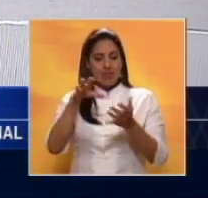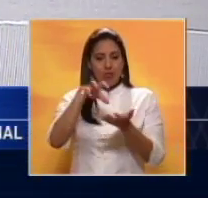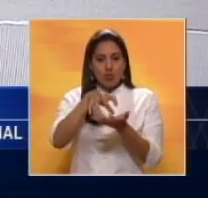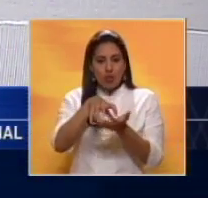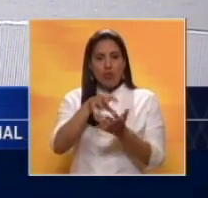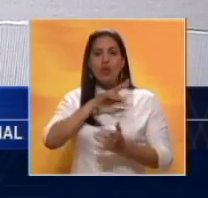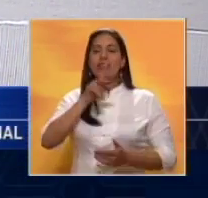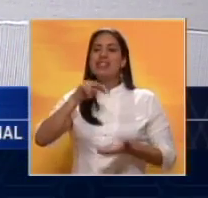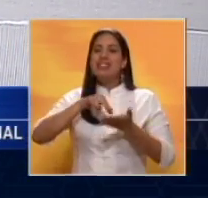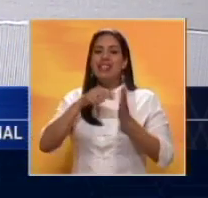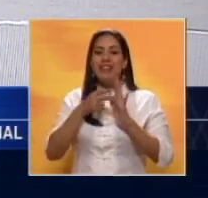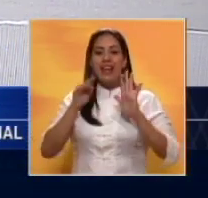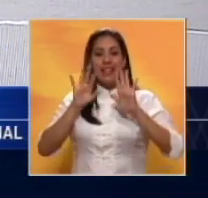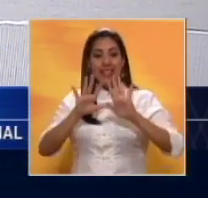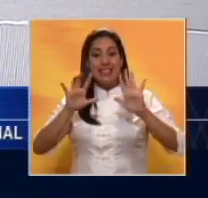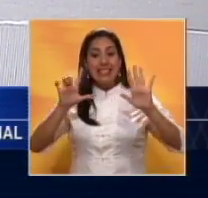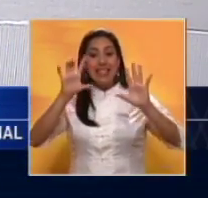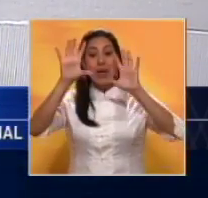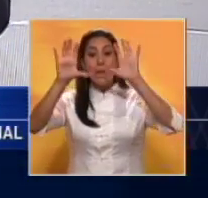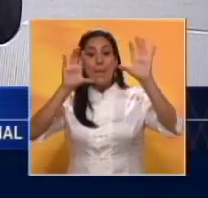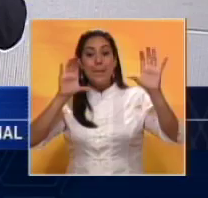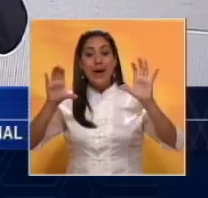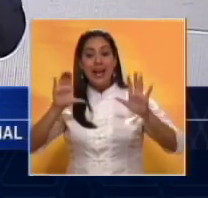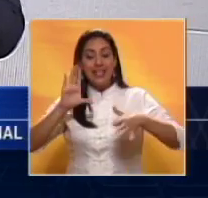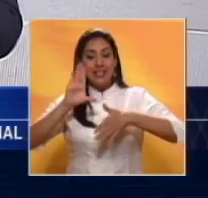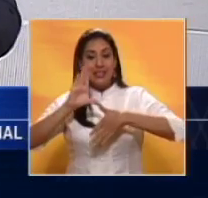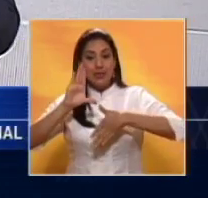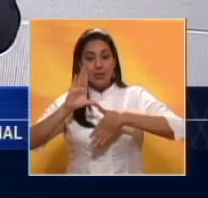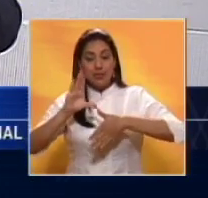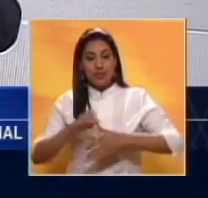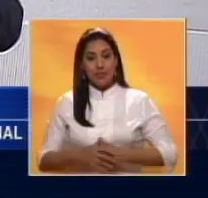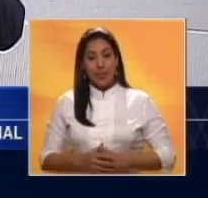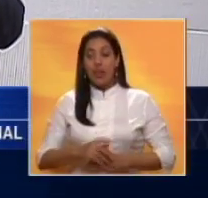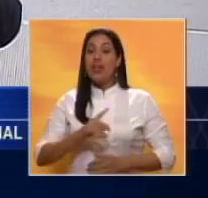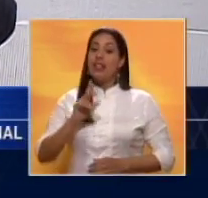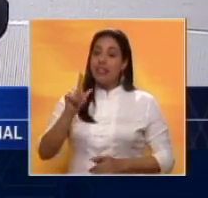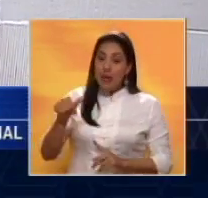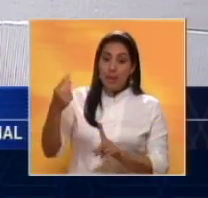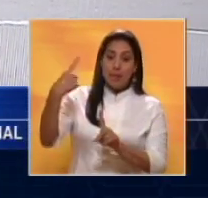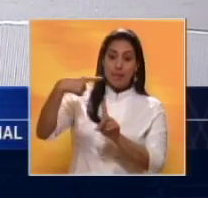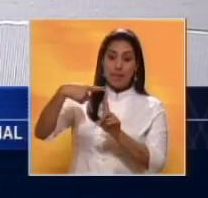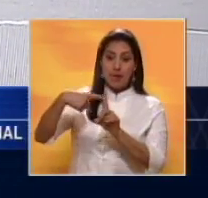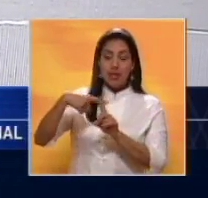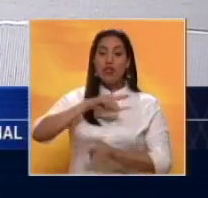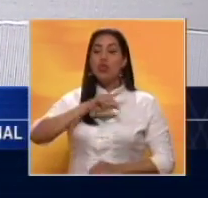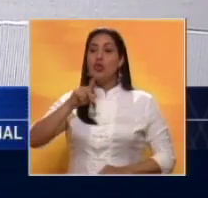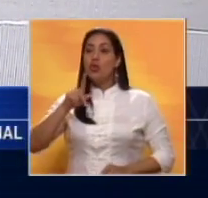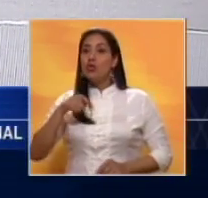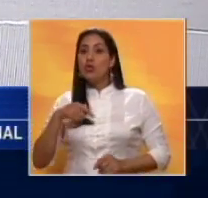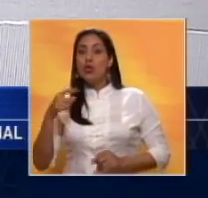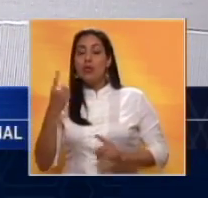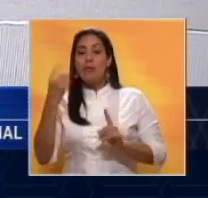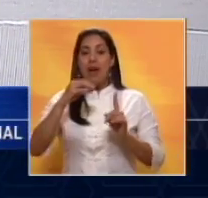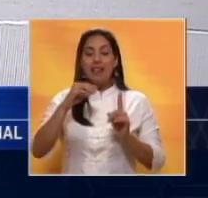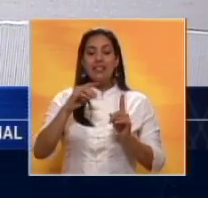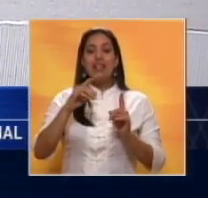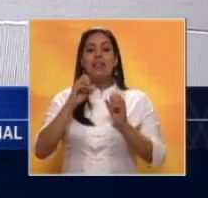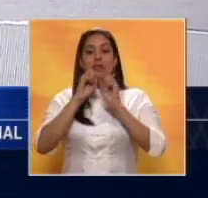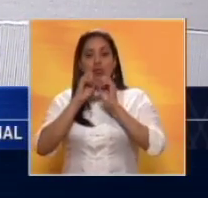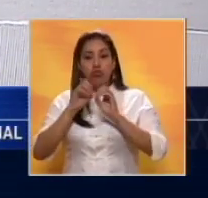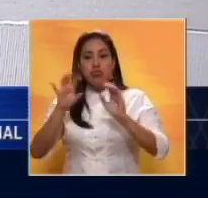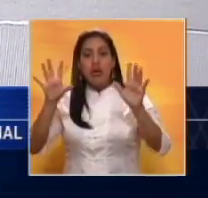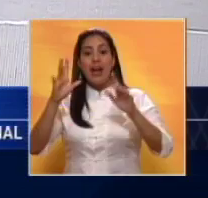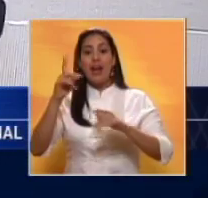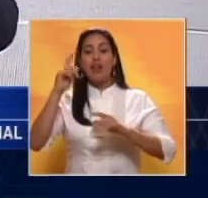Estamos hablando de 17 países de la región. Y no solamente se quedan allí, sino que